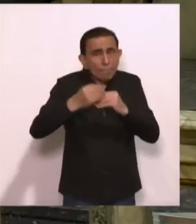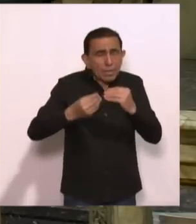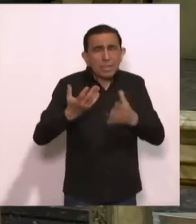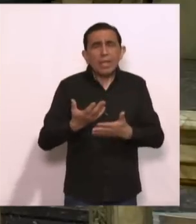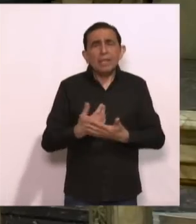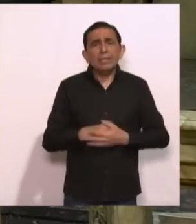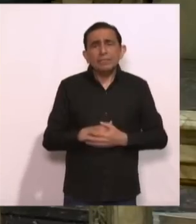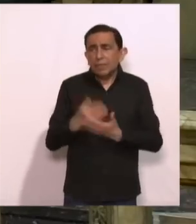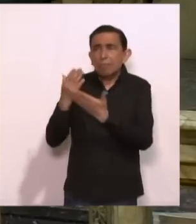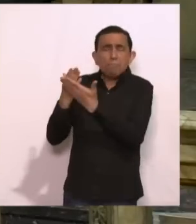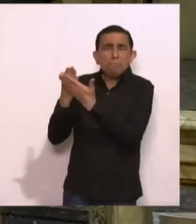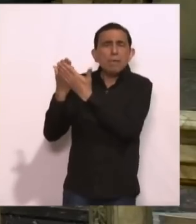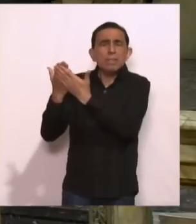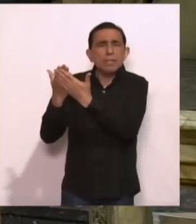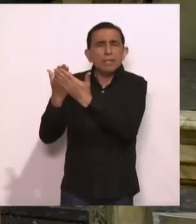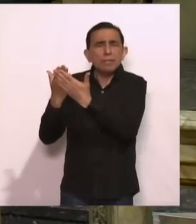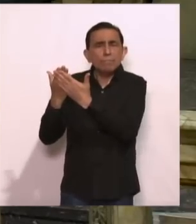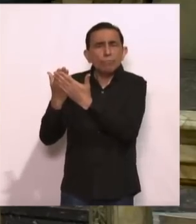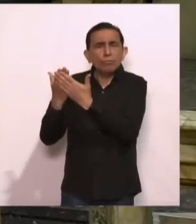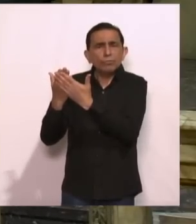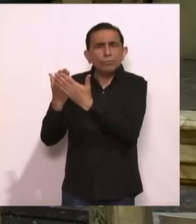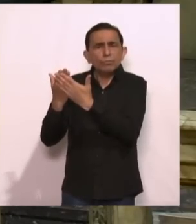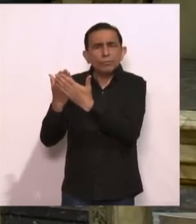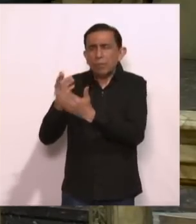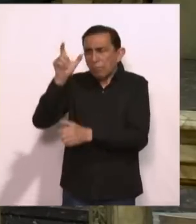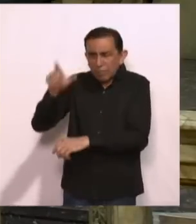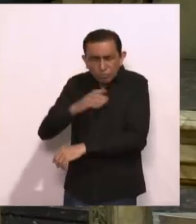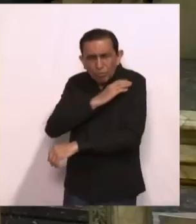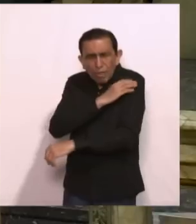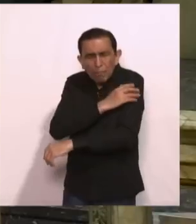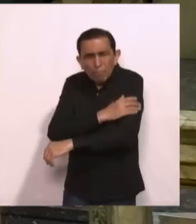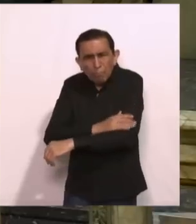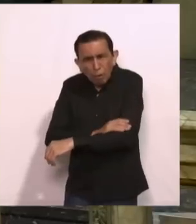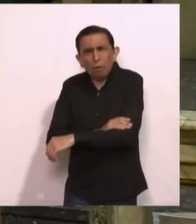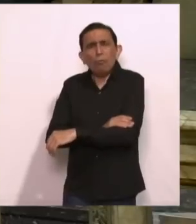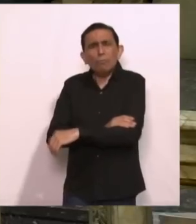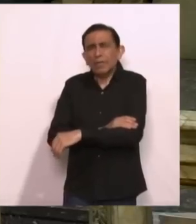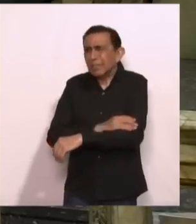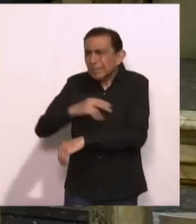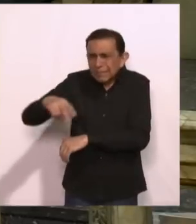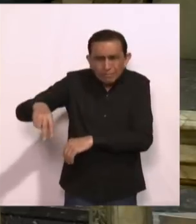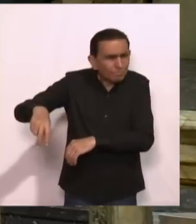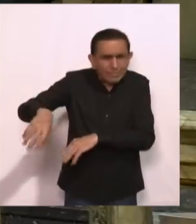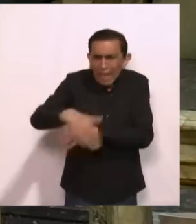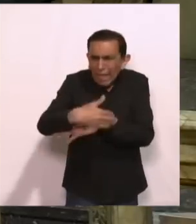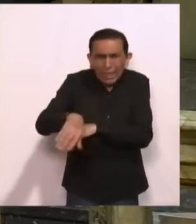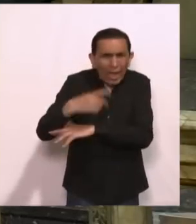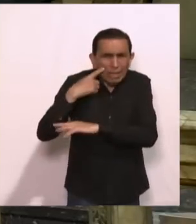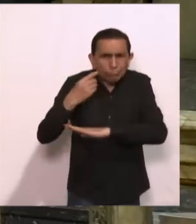También pedimos por los pobres e indigentes que han muerto en la calle,